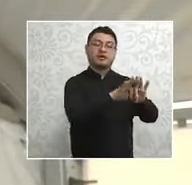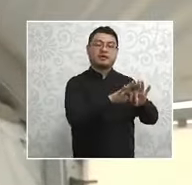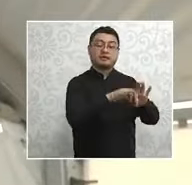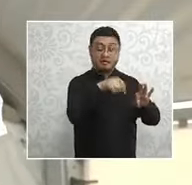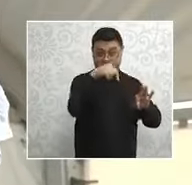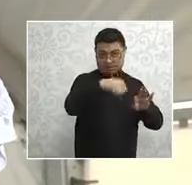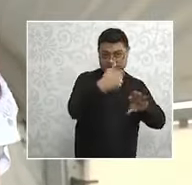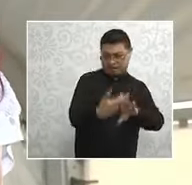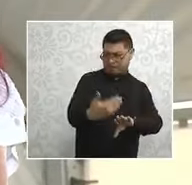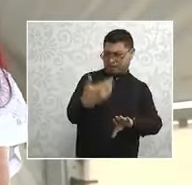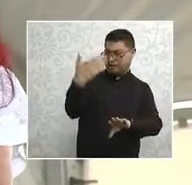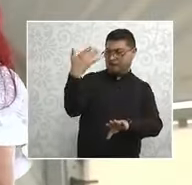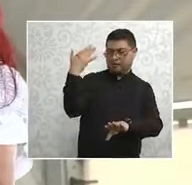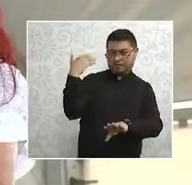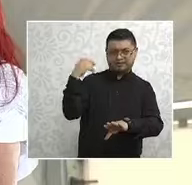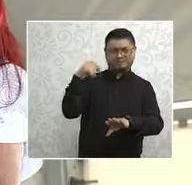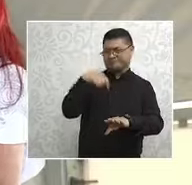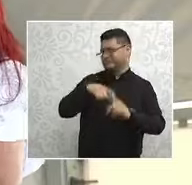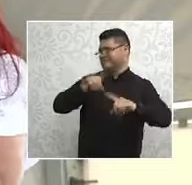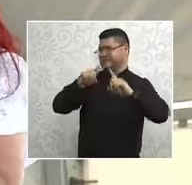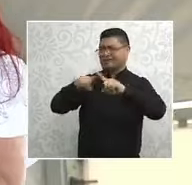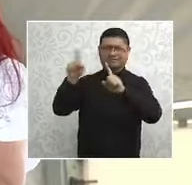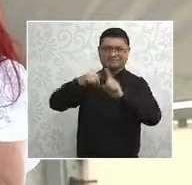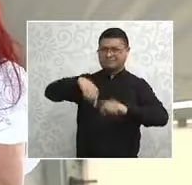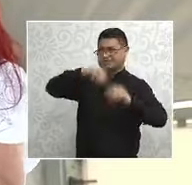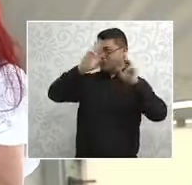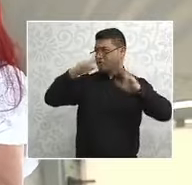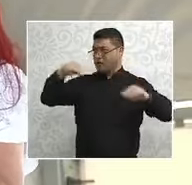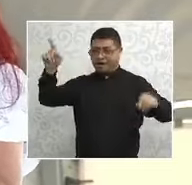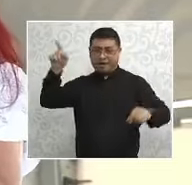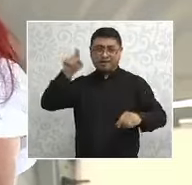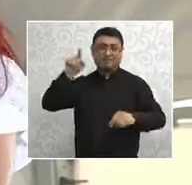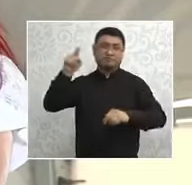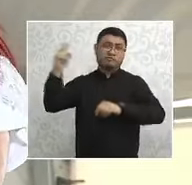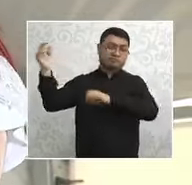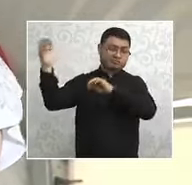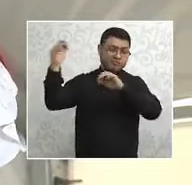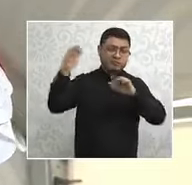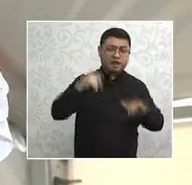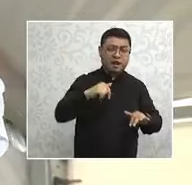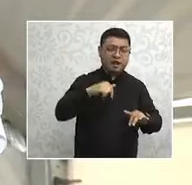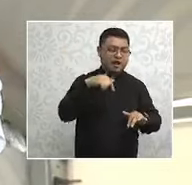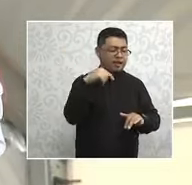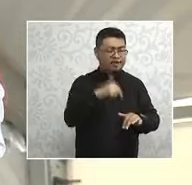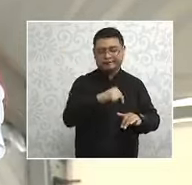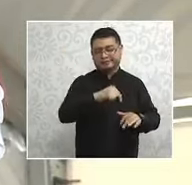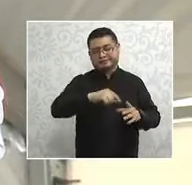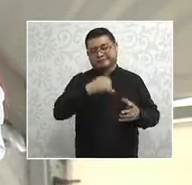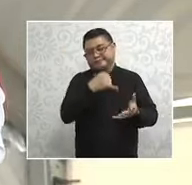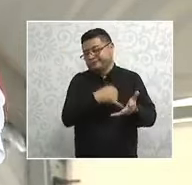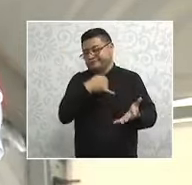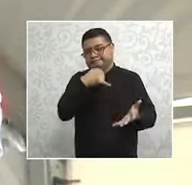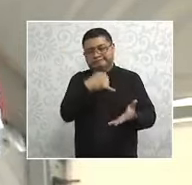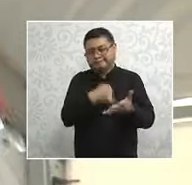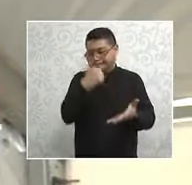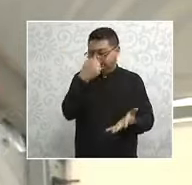mujeres que de acán de otros lados que vinieron a prender la llama de la izquierda aquí hay mucha